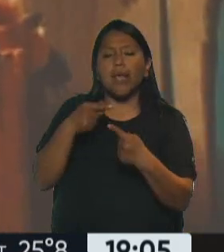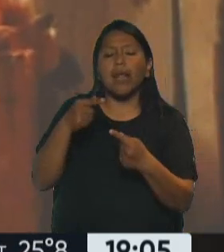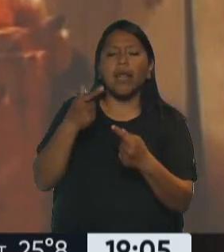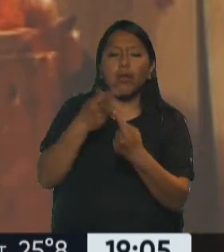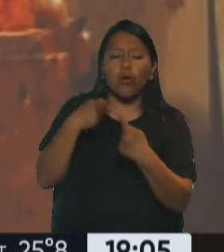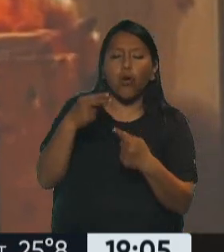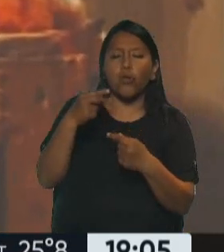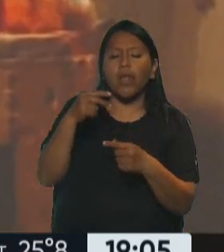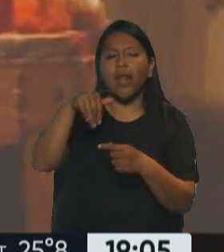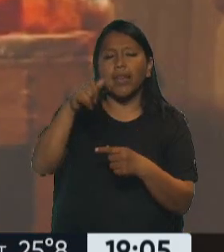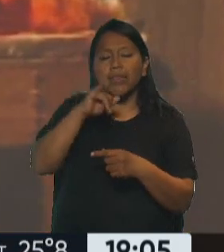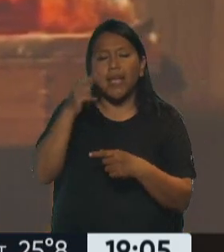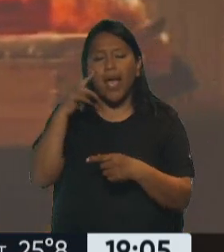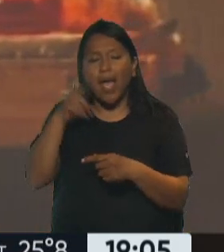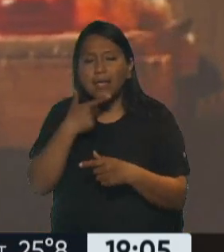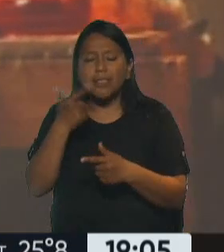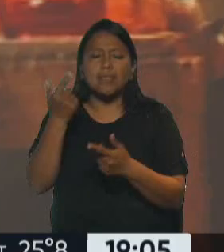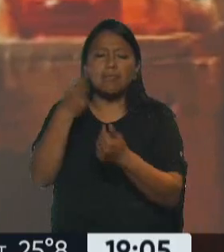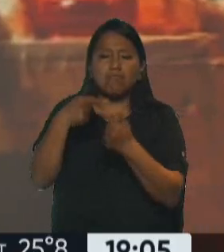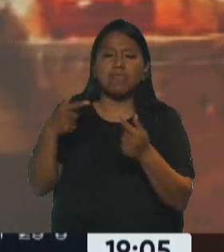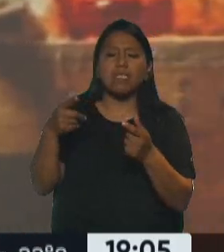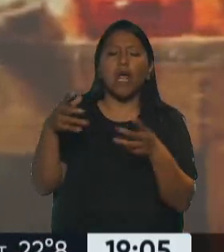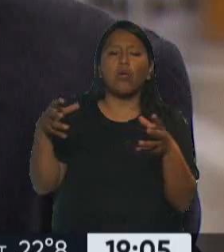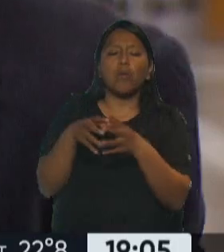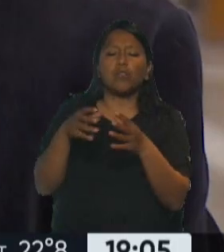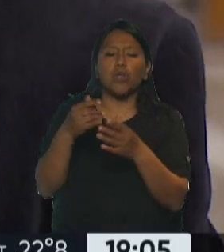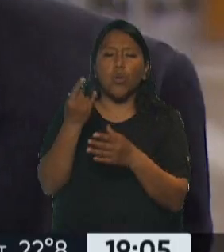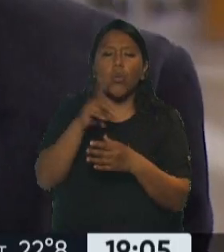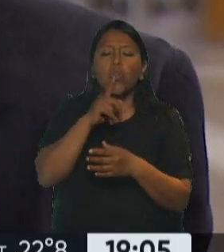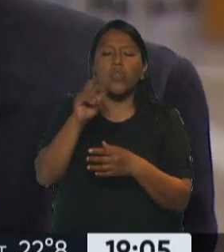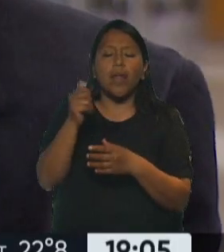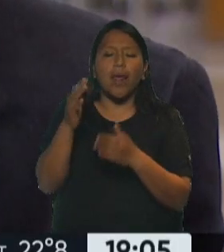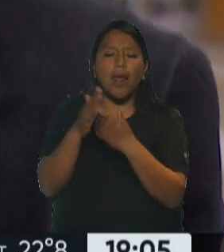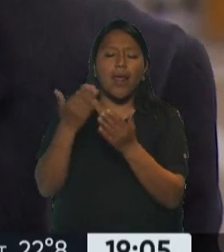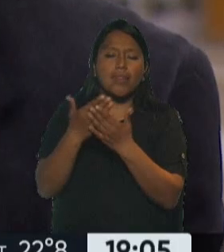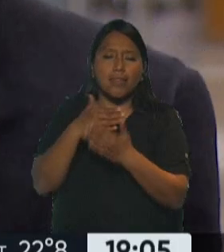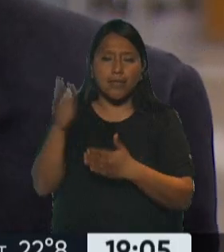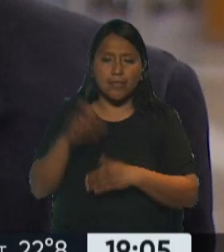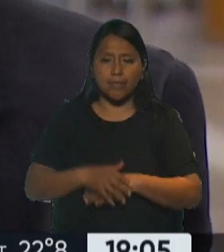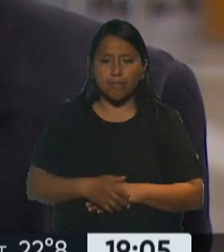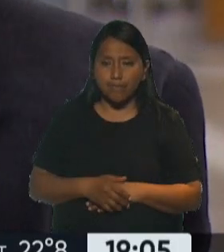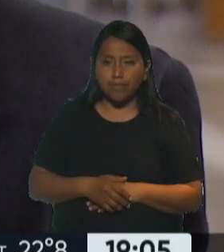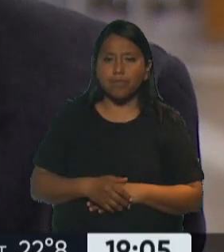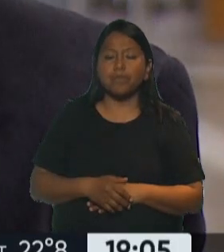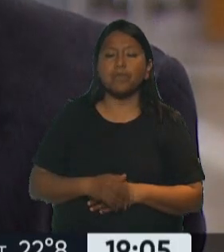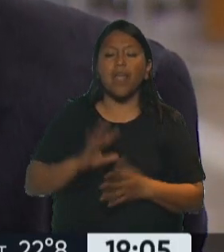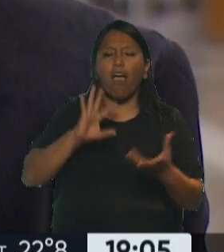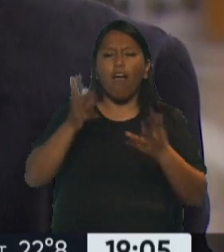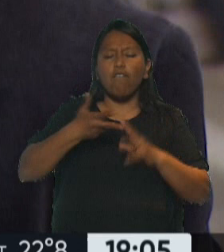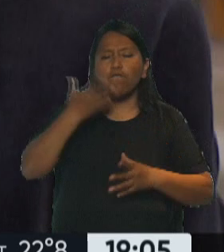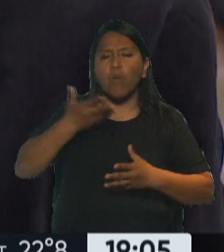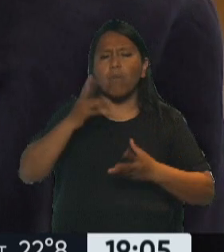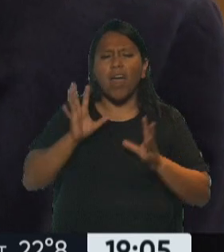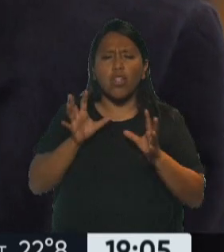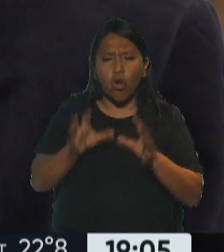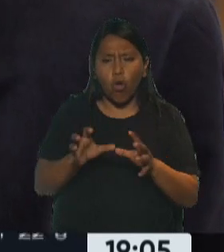también de los vínculos con las agrupaciones de ultraderecha. El lenguaje de odio es un lenguaje que existe y